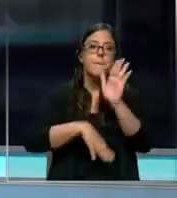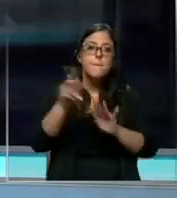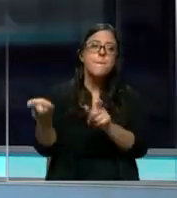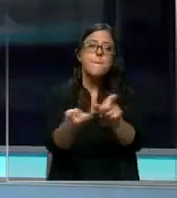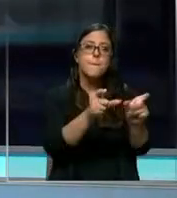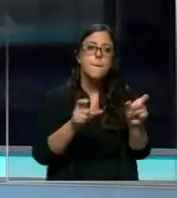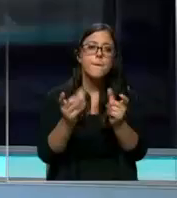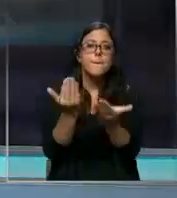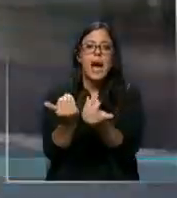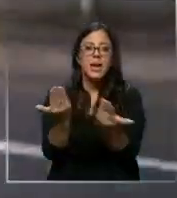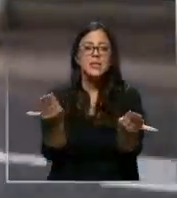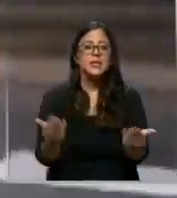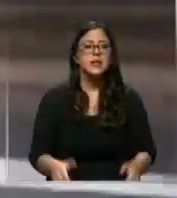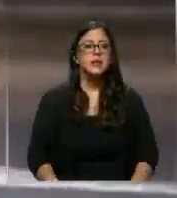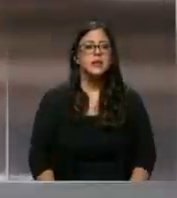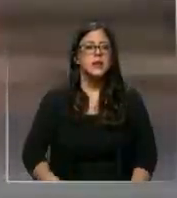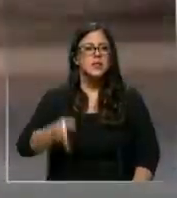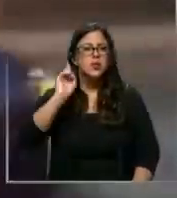fiscalización.